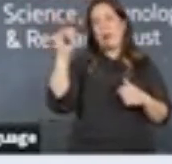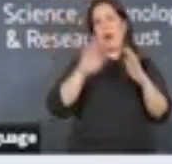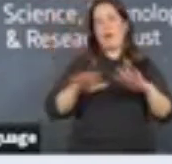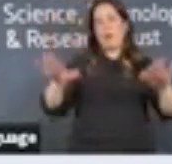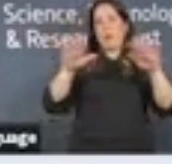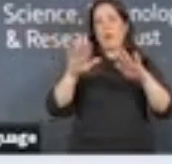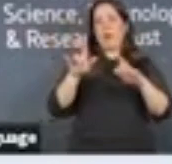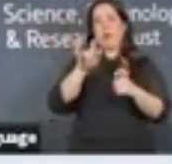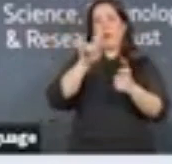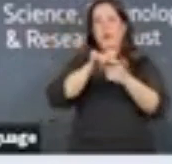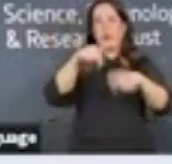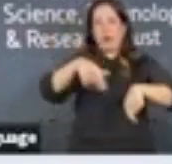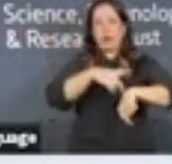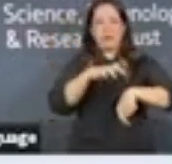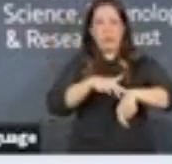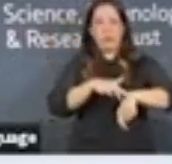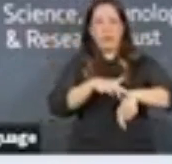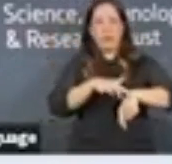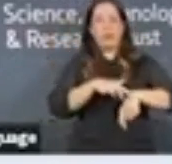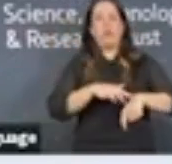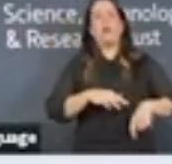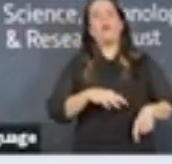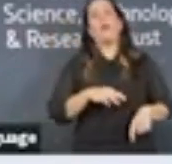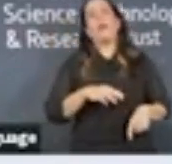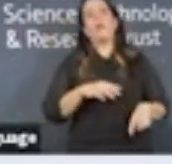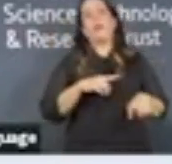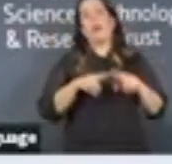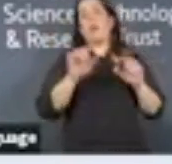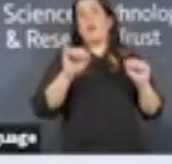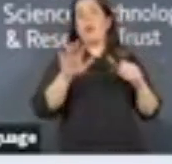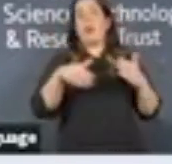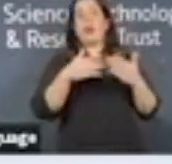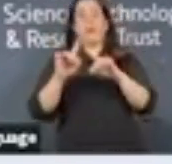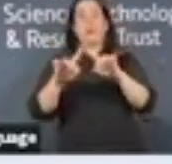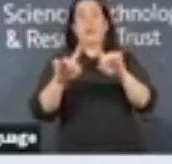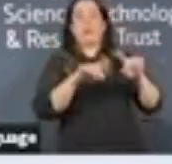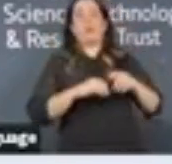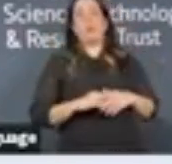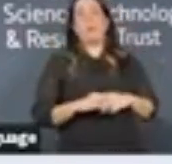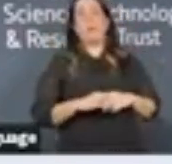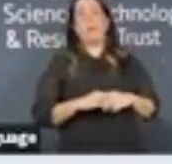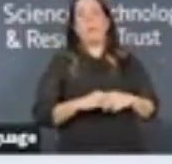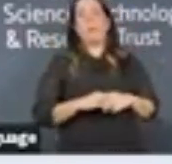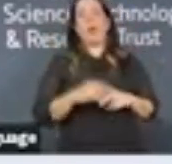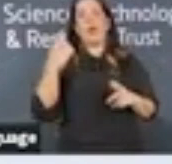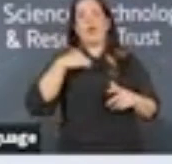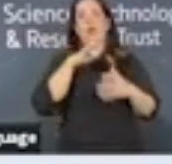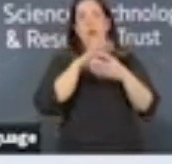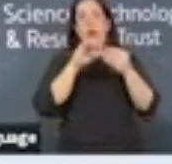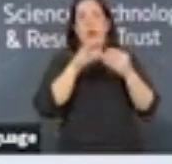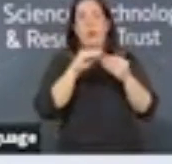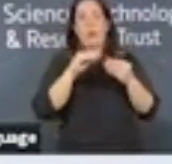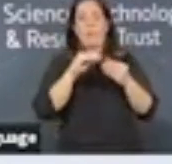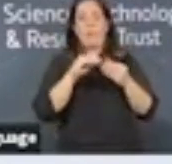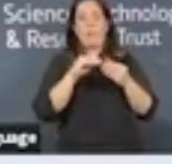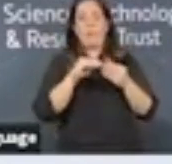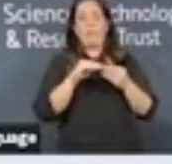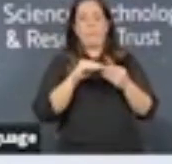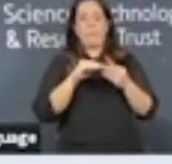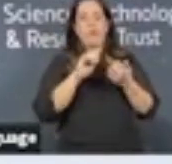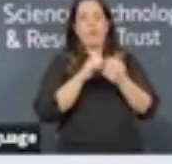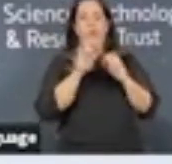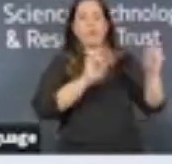tenemos en Puerto Rico, pero que pudiera llegar en algún momento. Vamos a hablar sobre las técnicas e importancia de monitorear